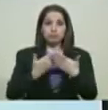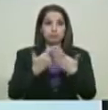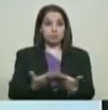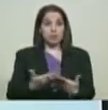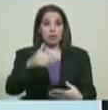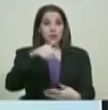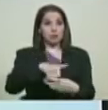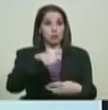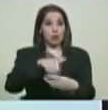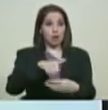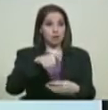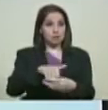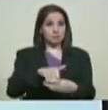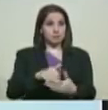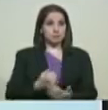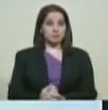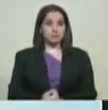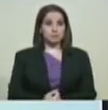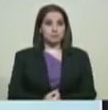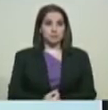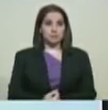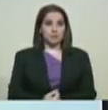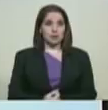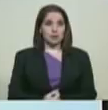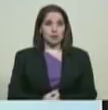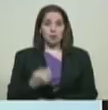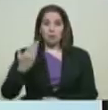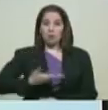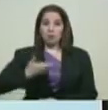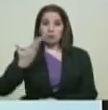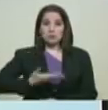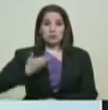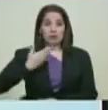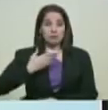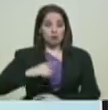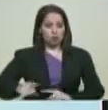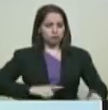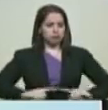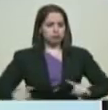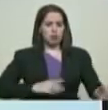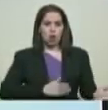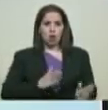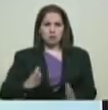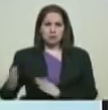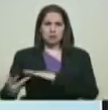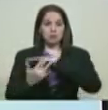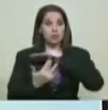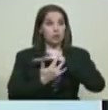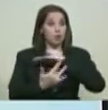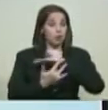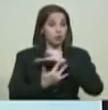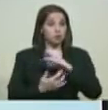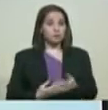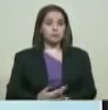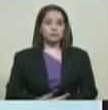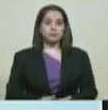electorales de carácter institucional, organizativo y tecnológico,